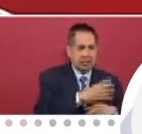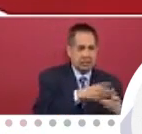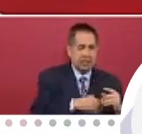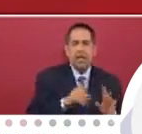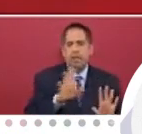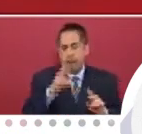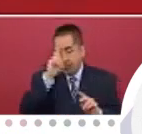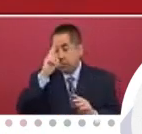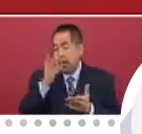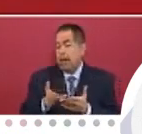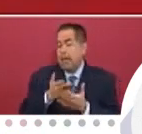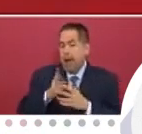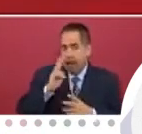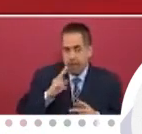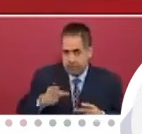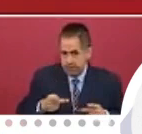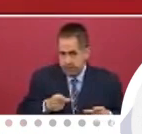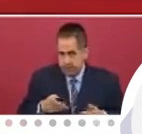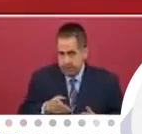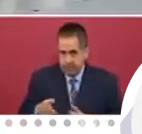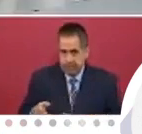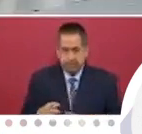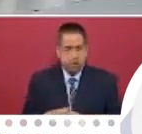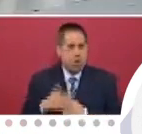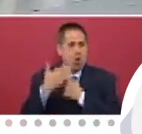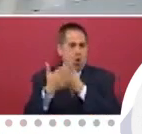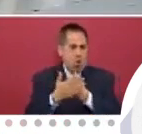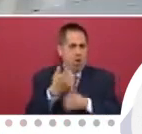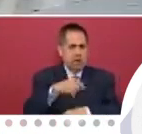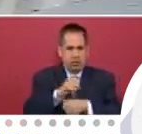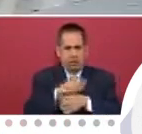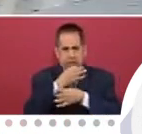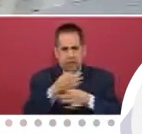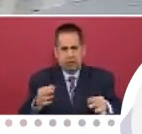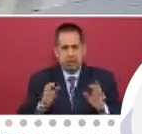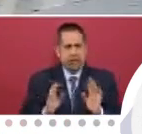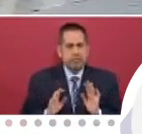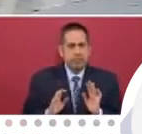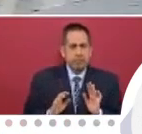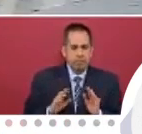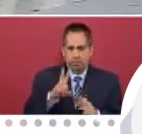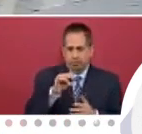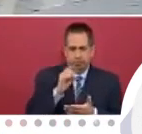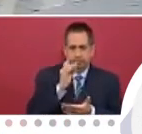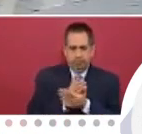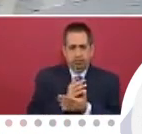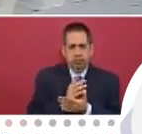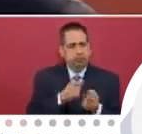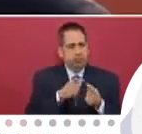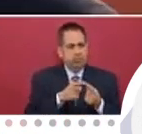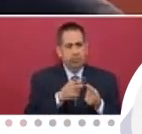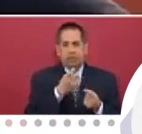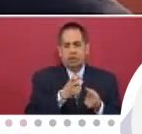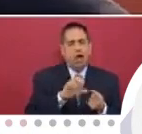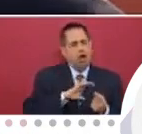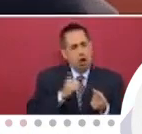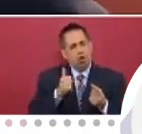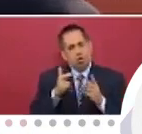los datos en los que se basa el propio Andrés Manuel López Obrador pues para tomar esa decisión.